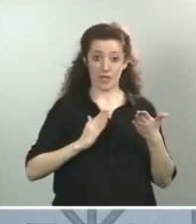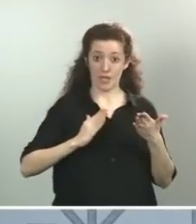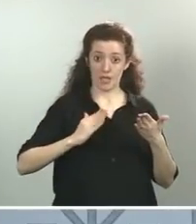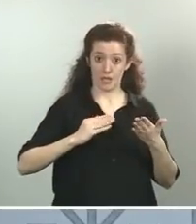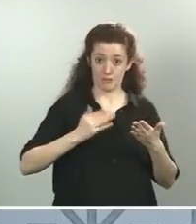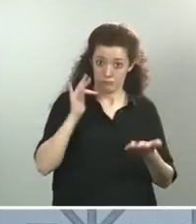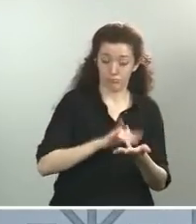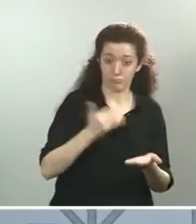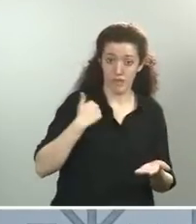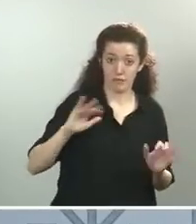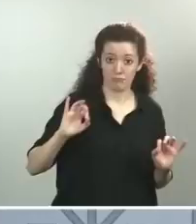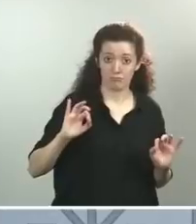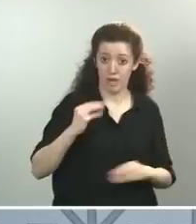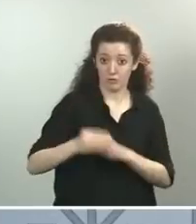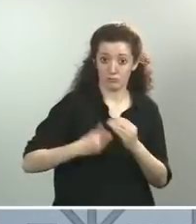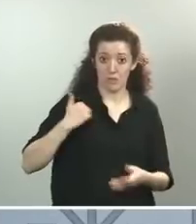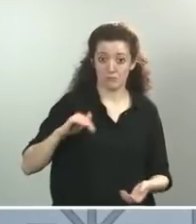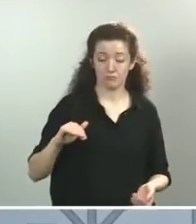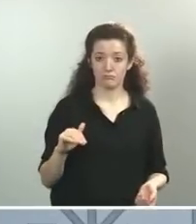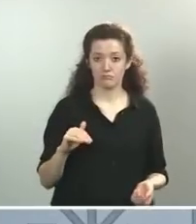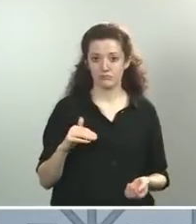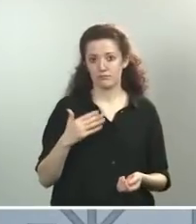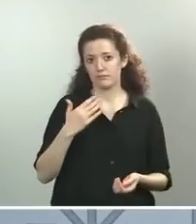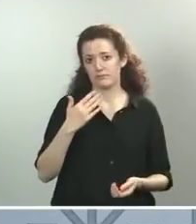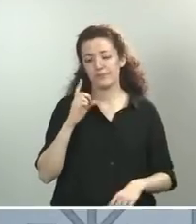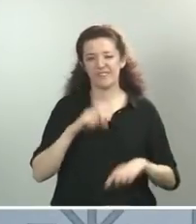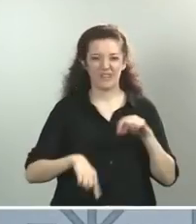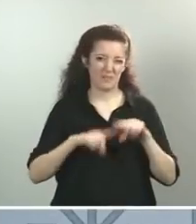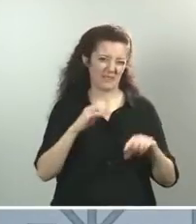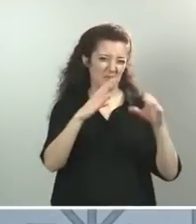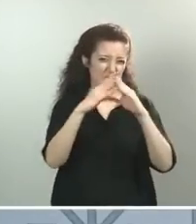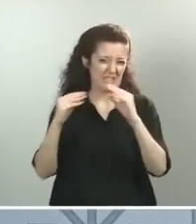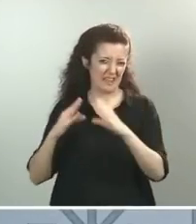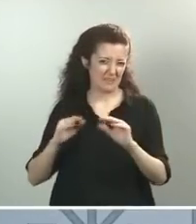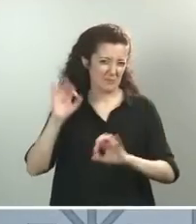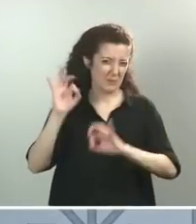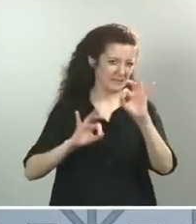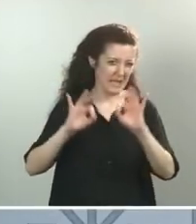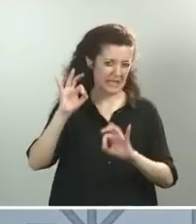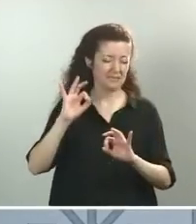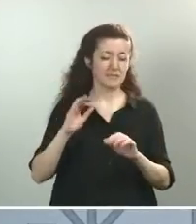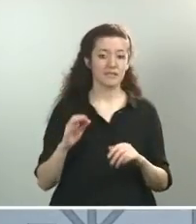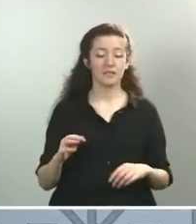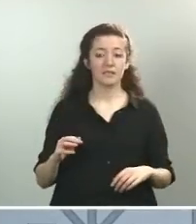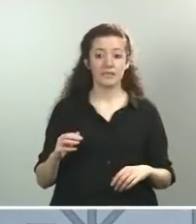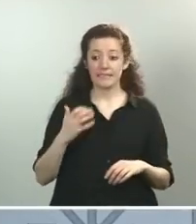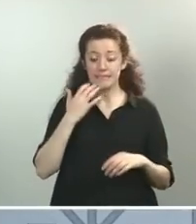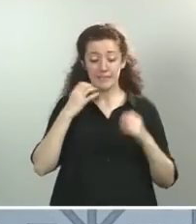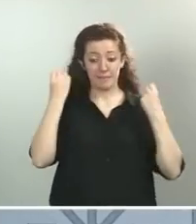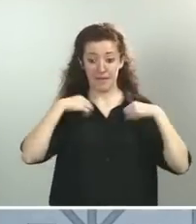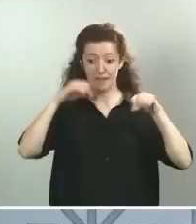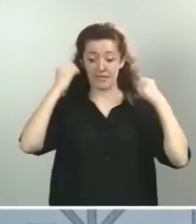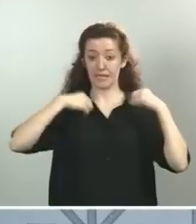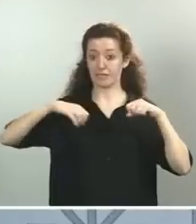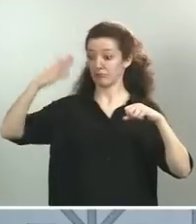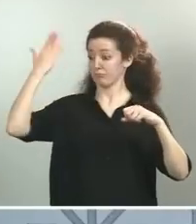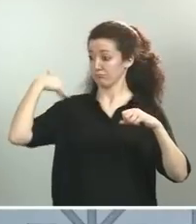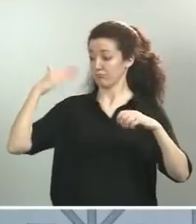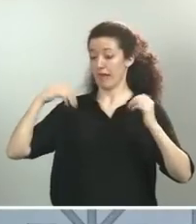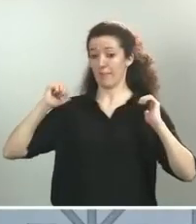en un porcentaje que varía según as universidades, se poden considerar añadindo